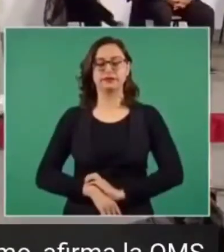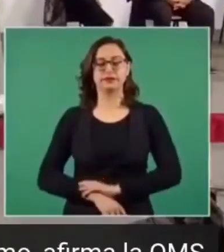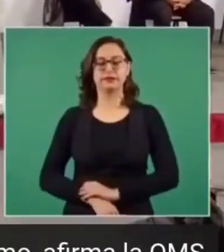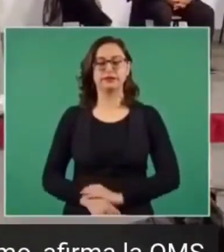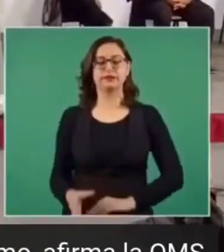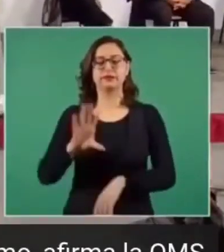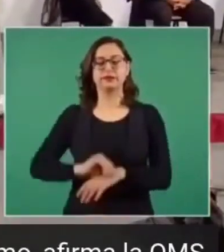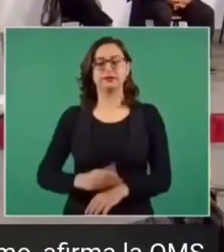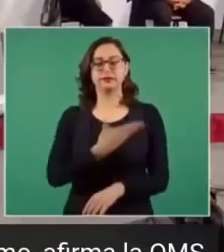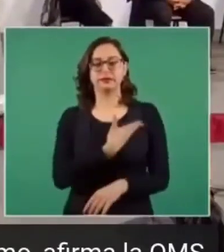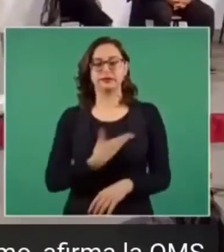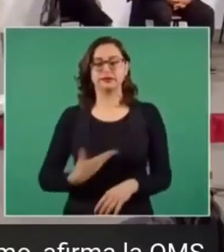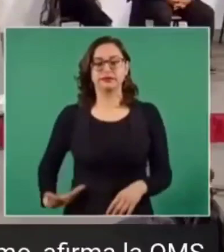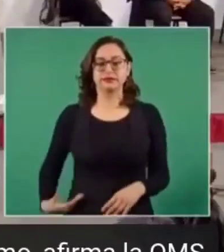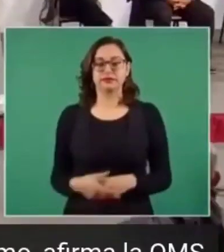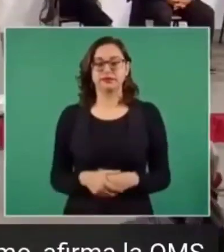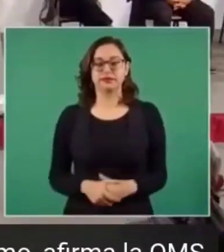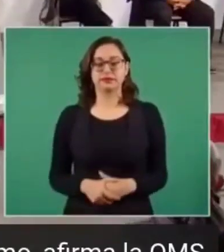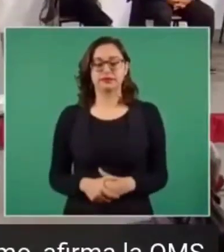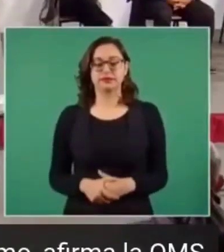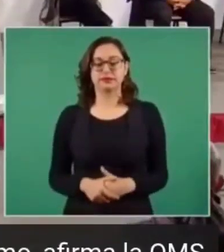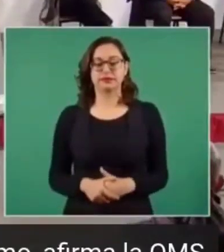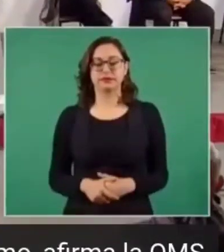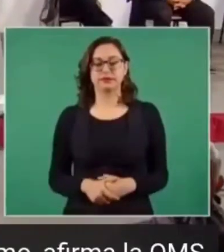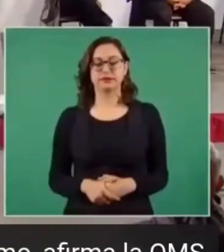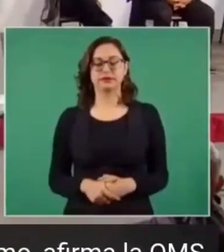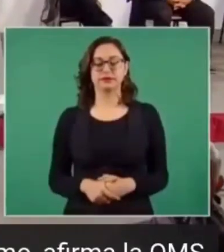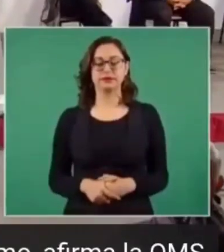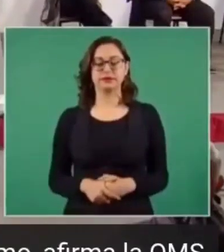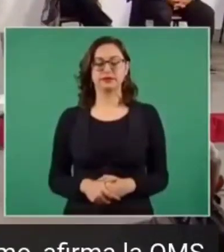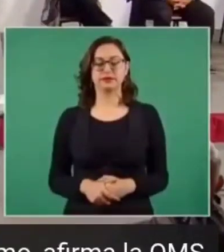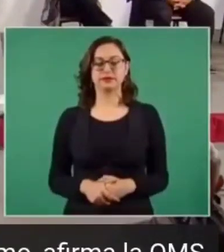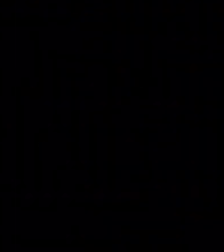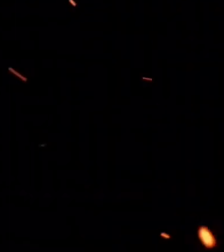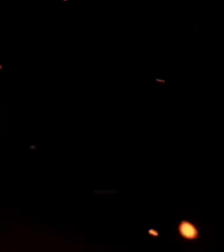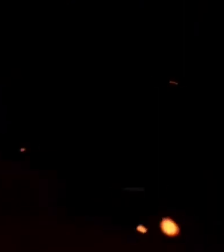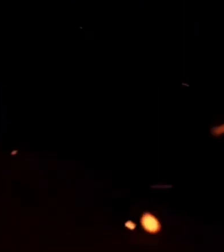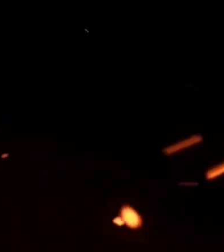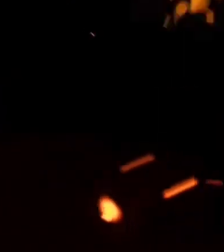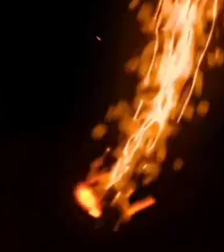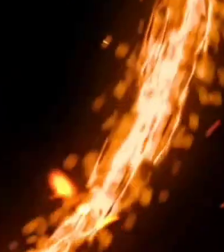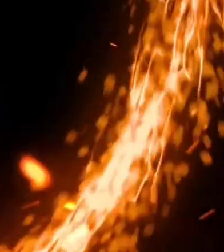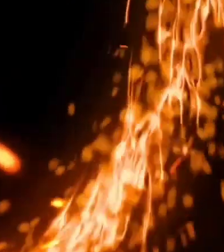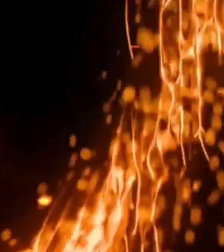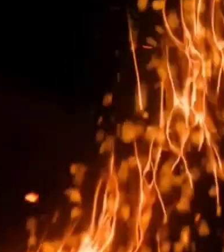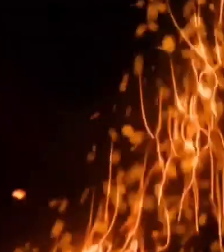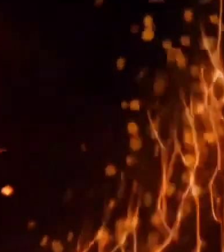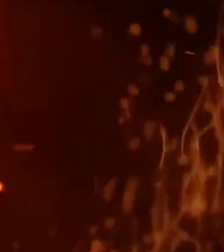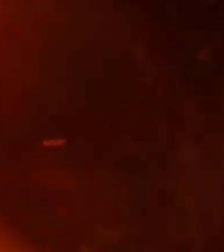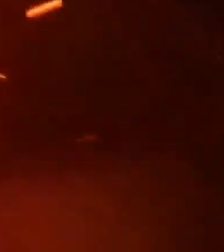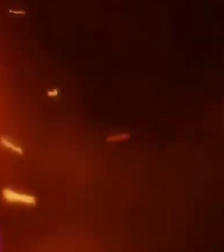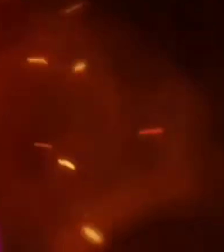todos somos corresponsables de esta batalla, todos.